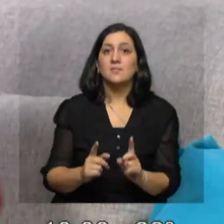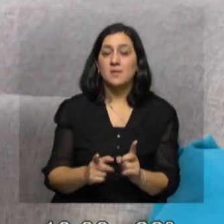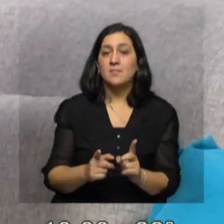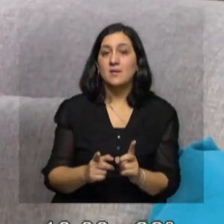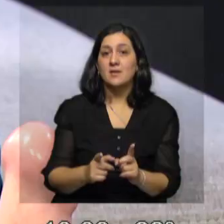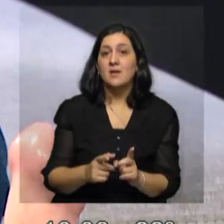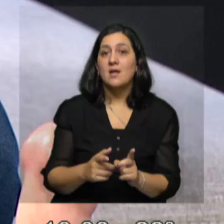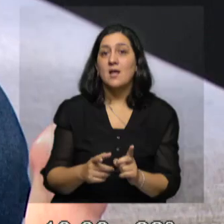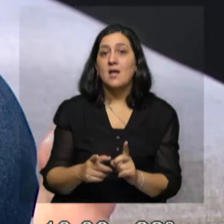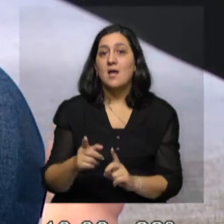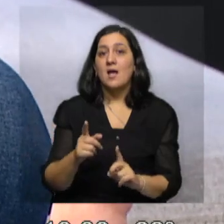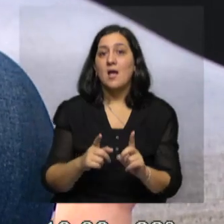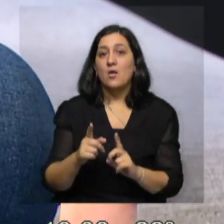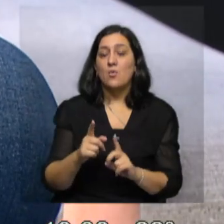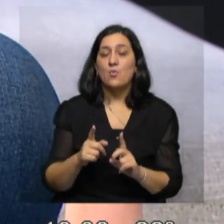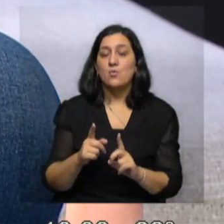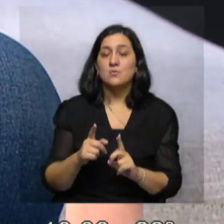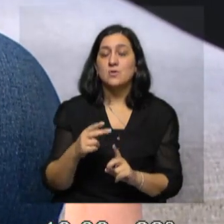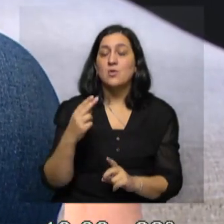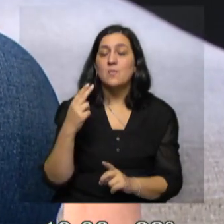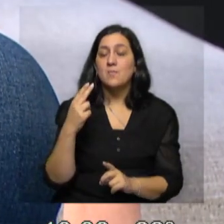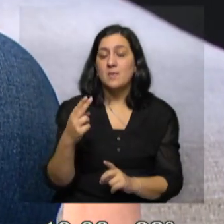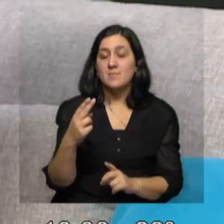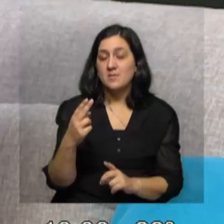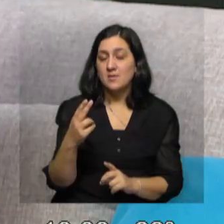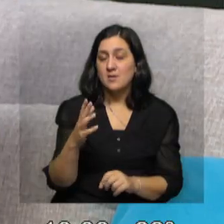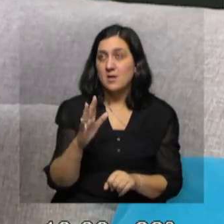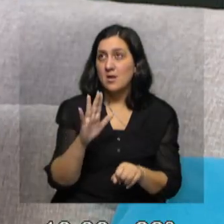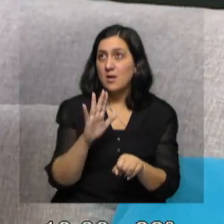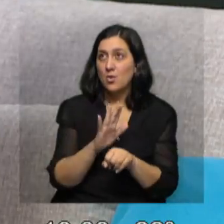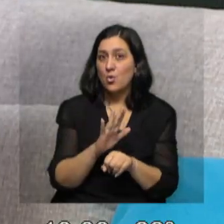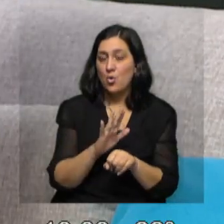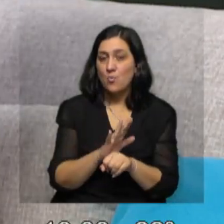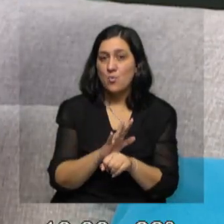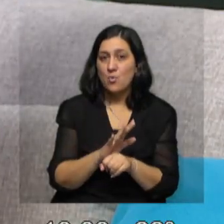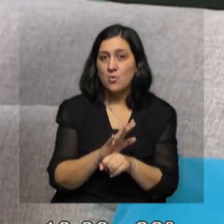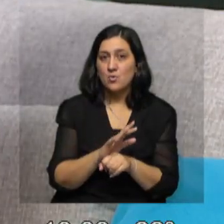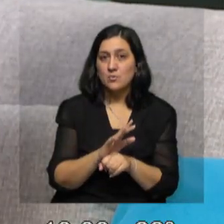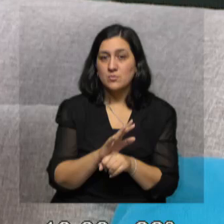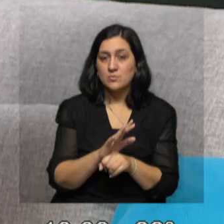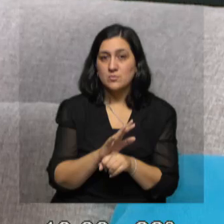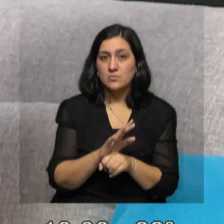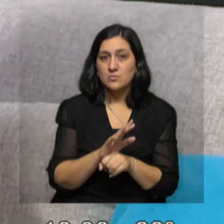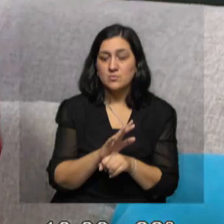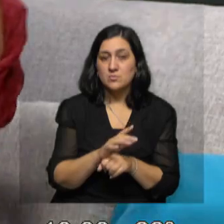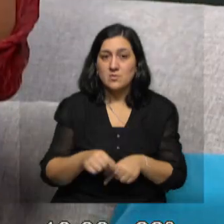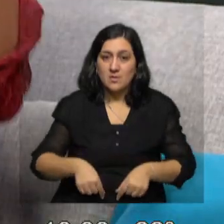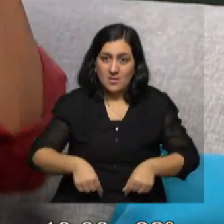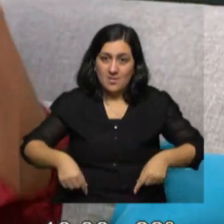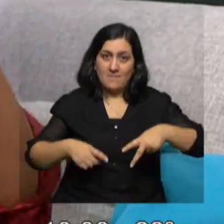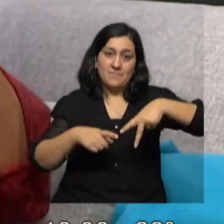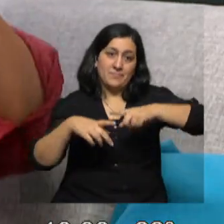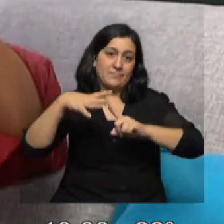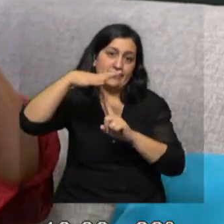realidad existen ciertos dispositivos que nos permiten, son como si fueran unos arnés, unas cuestiones medias tanguitas que tienen